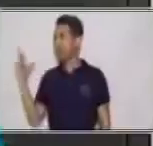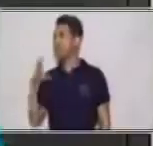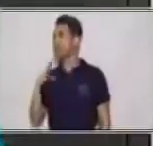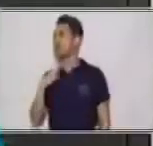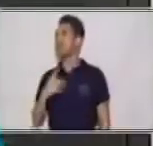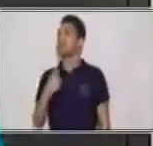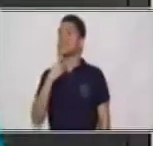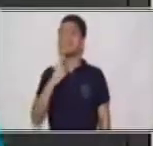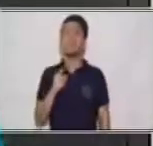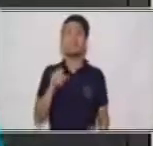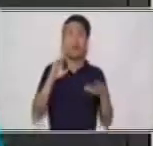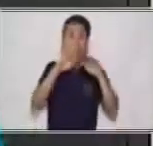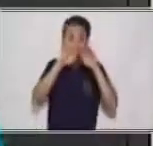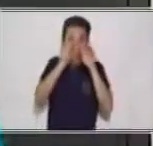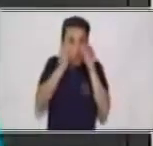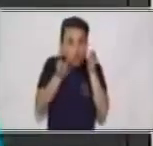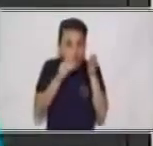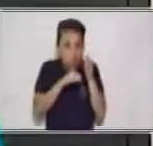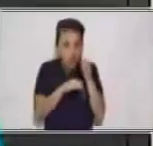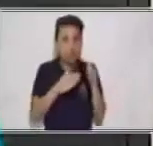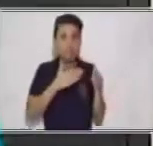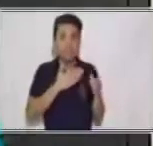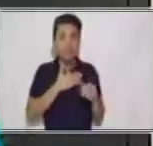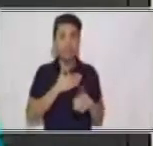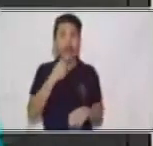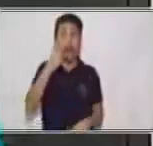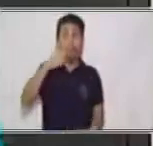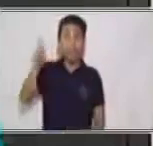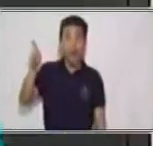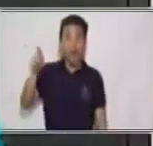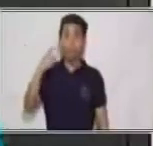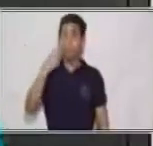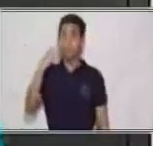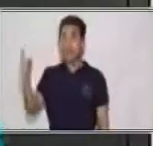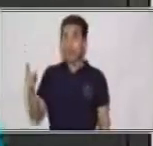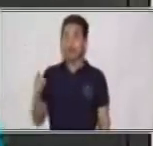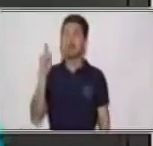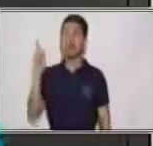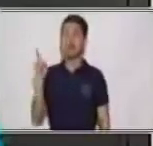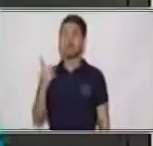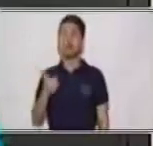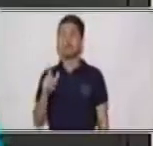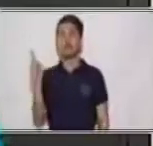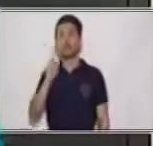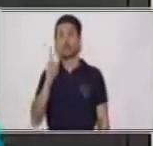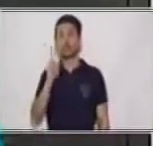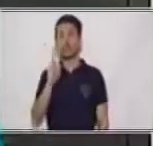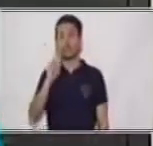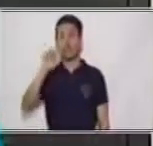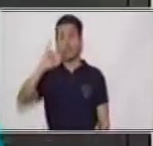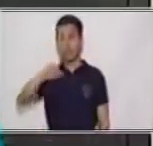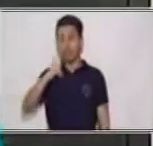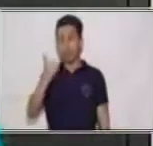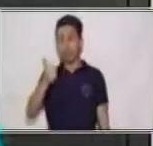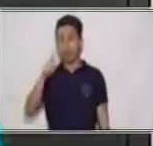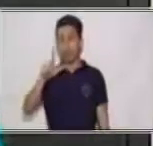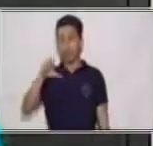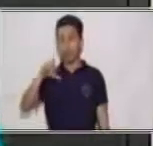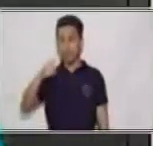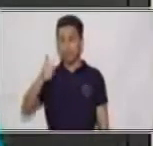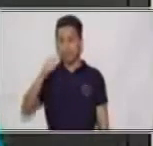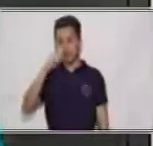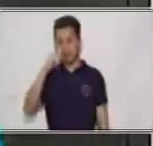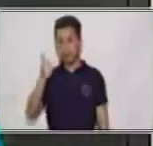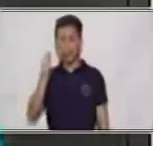Andamirá, que esta la podemos ubicar nosotros directamente de Jalpatagua en Jutiapa. Y esta obra o esta leyenda